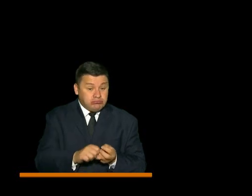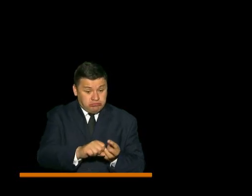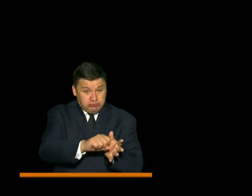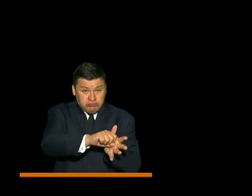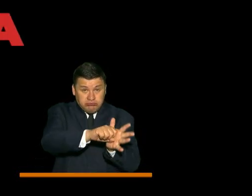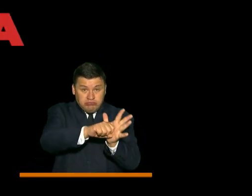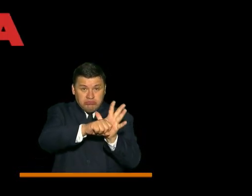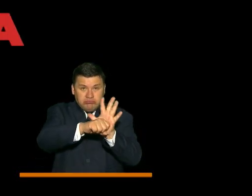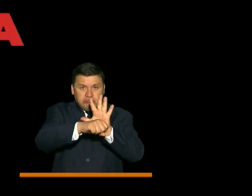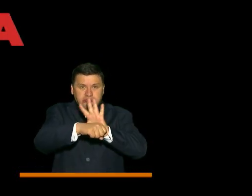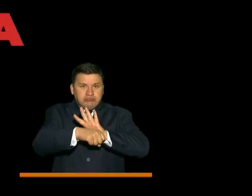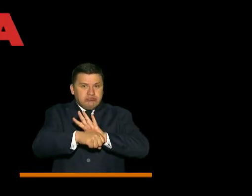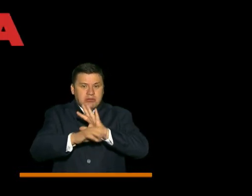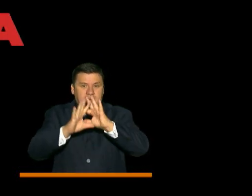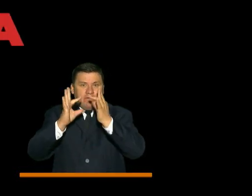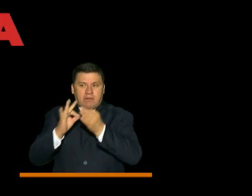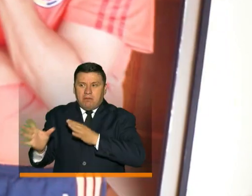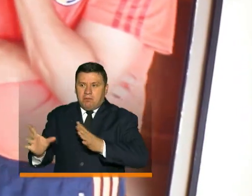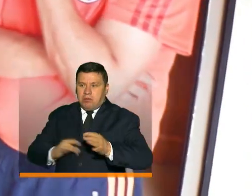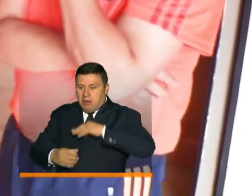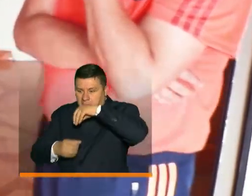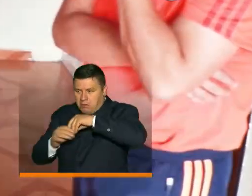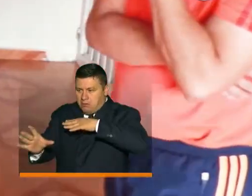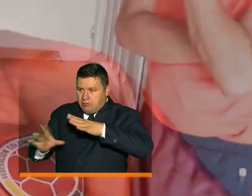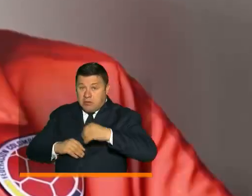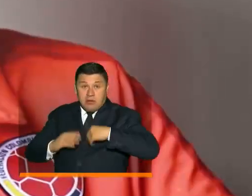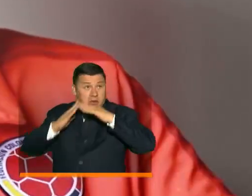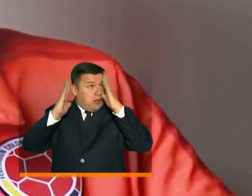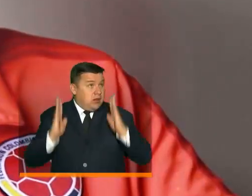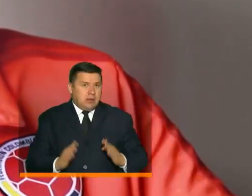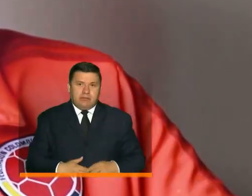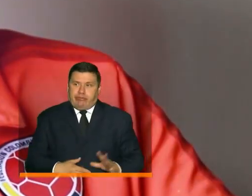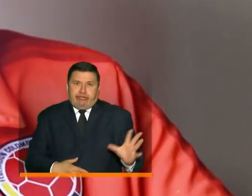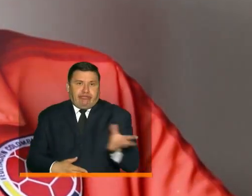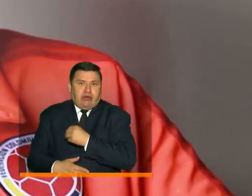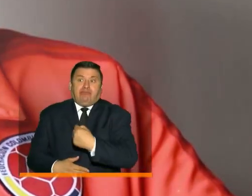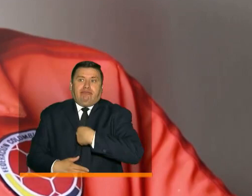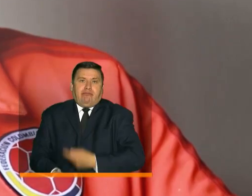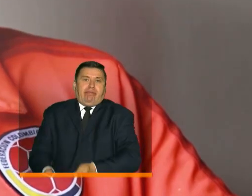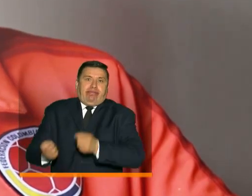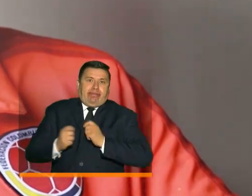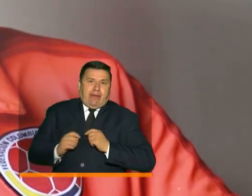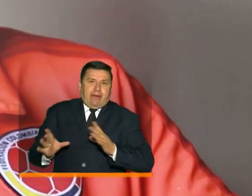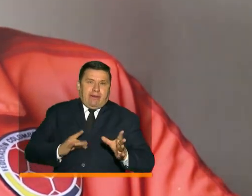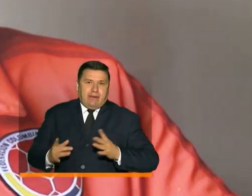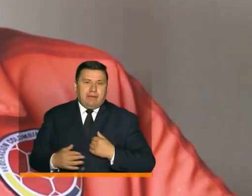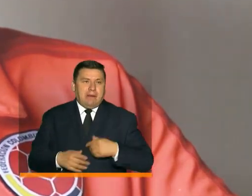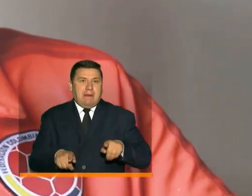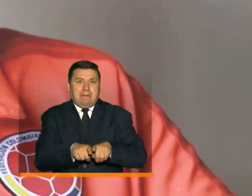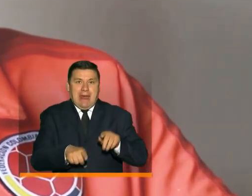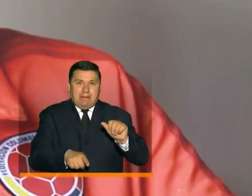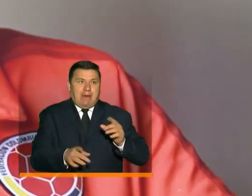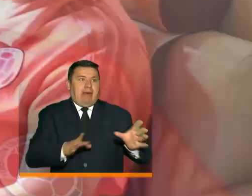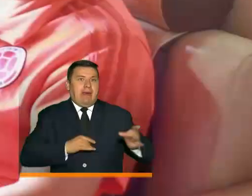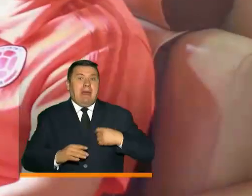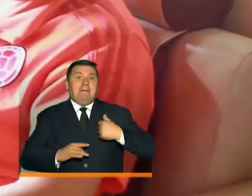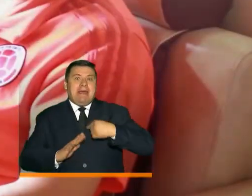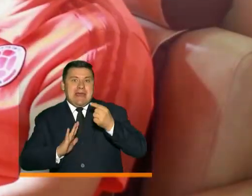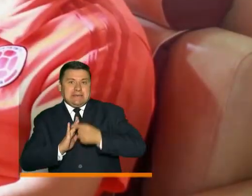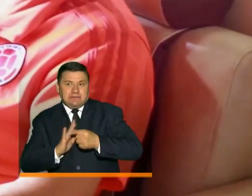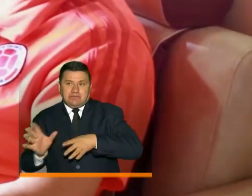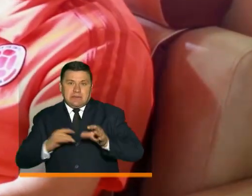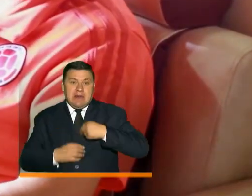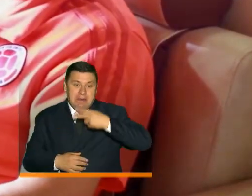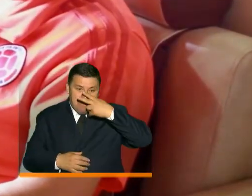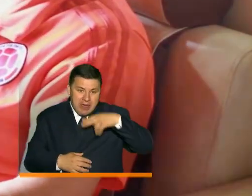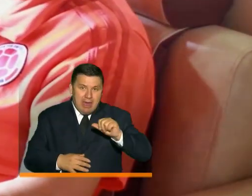se esparció en toda la familia. Acá en esta casa se me contagié yo, mi hermana, mi esposa,